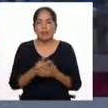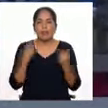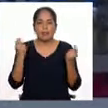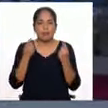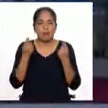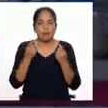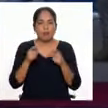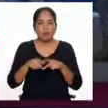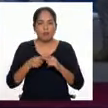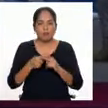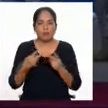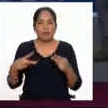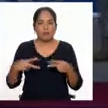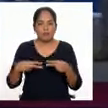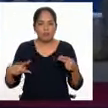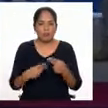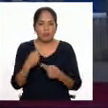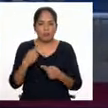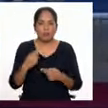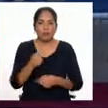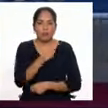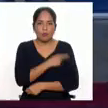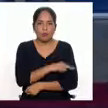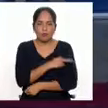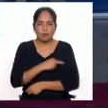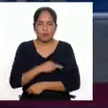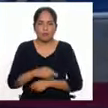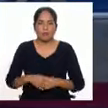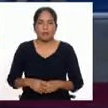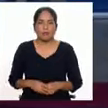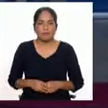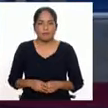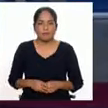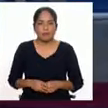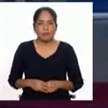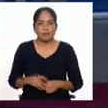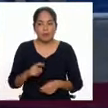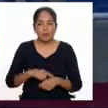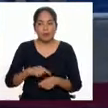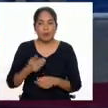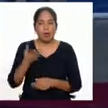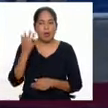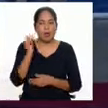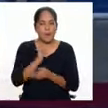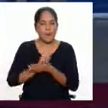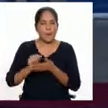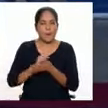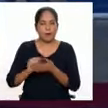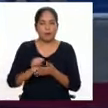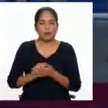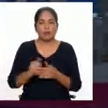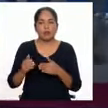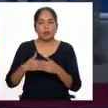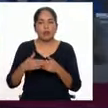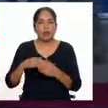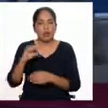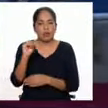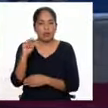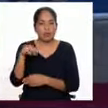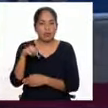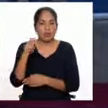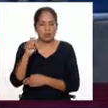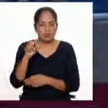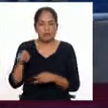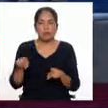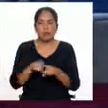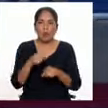de inauguración del hospital Atalaya. Hay que señalar que hace un par de meses, en la ciudad de Cañete, también se